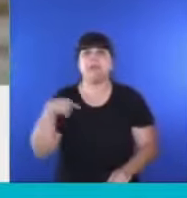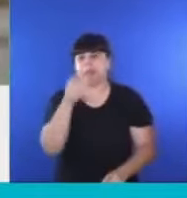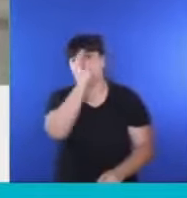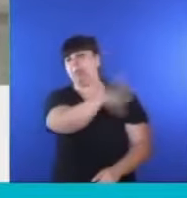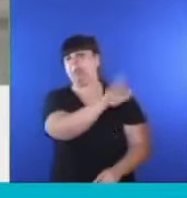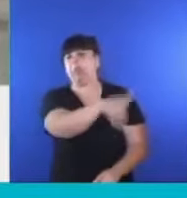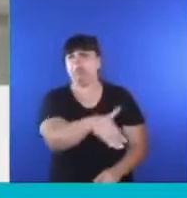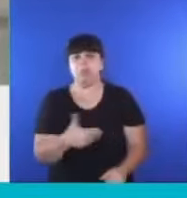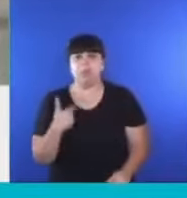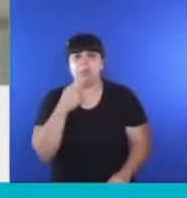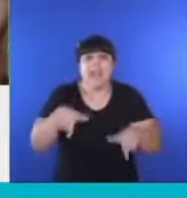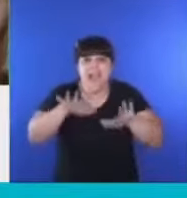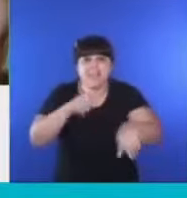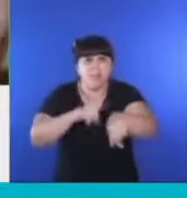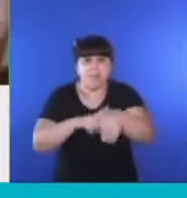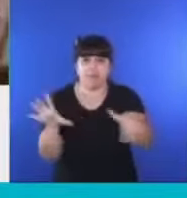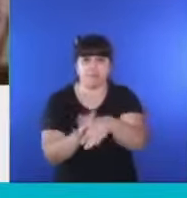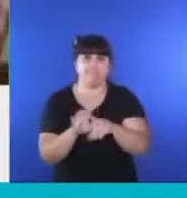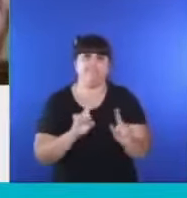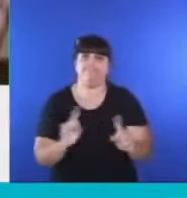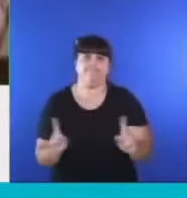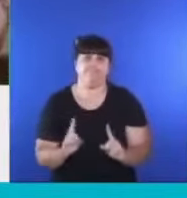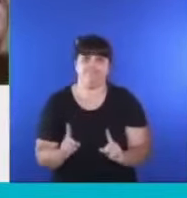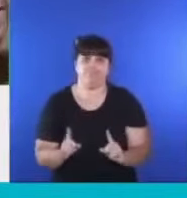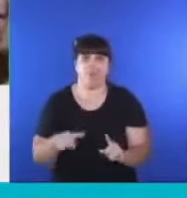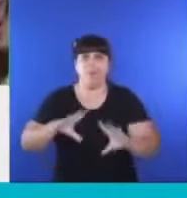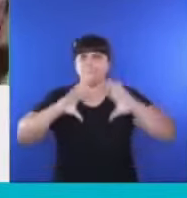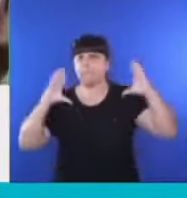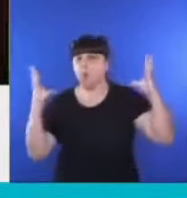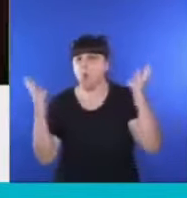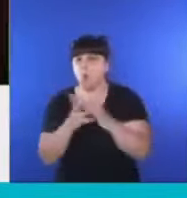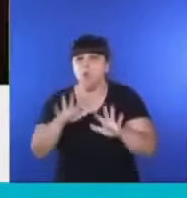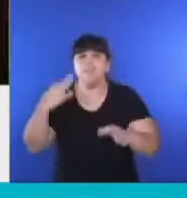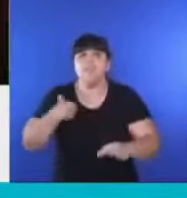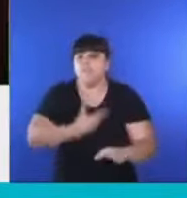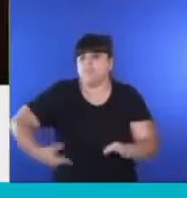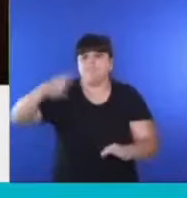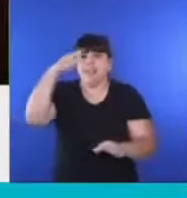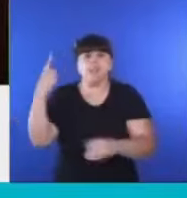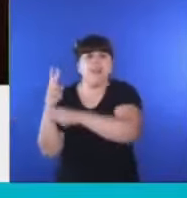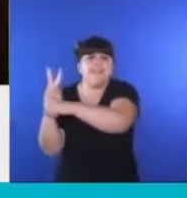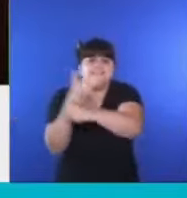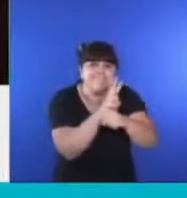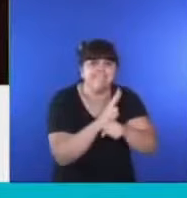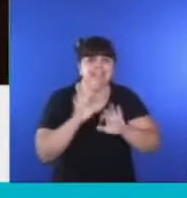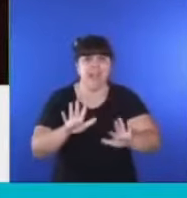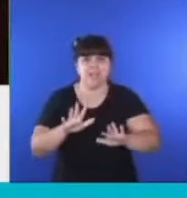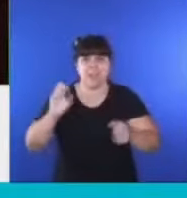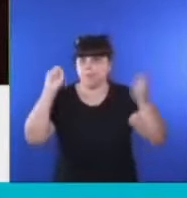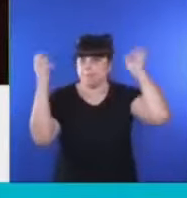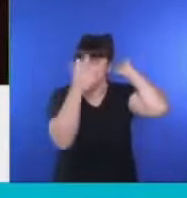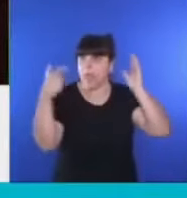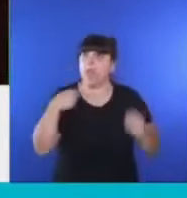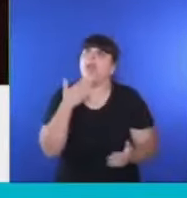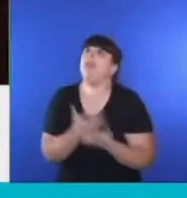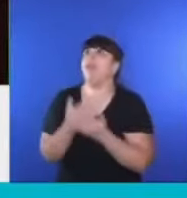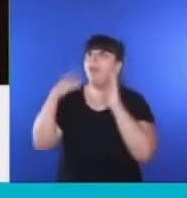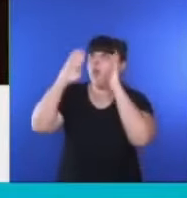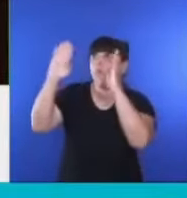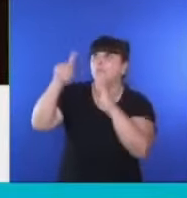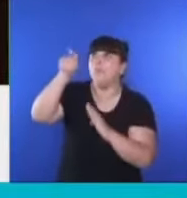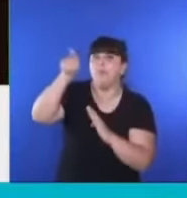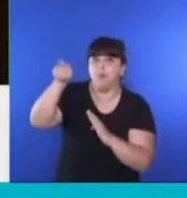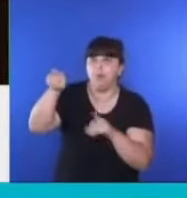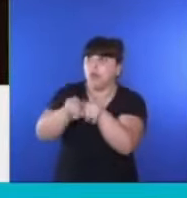desprecian, atacan y ridiculizan. El contexto mundial exige de Estados protectores. Los países que el propio Milei admira se construyeron